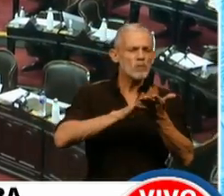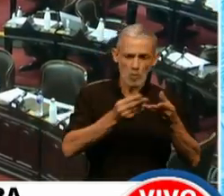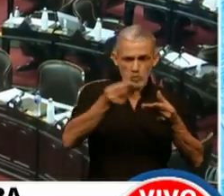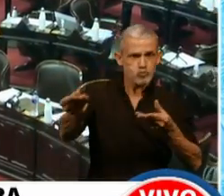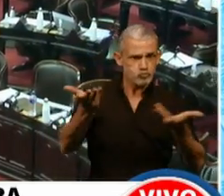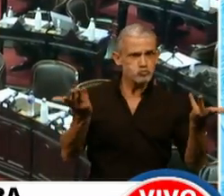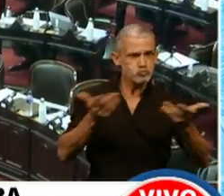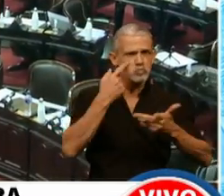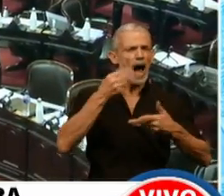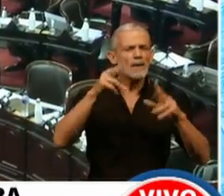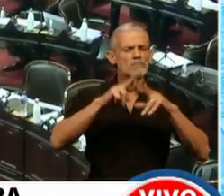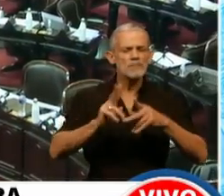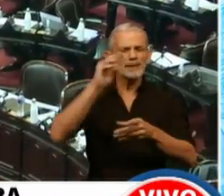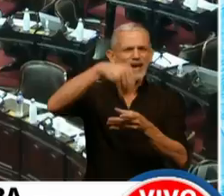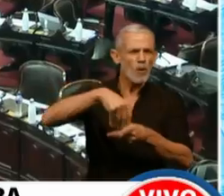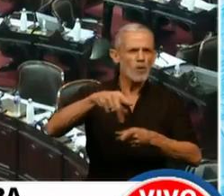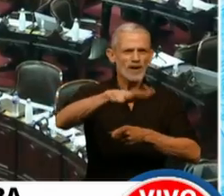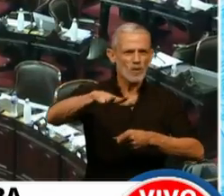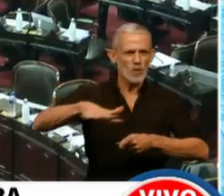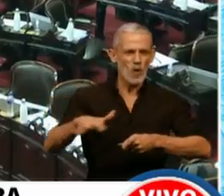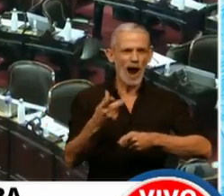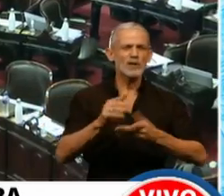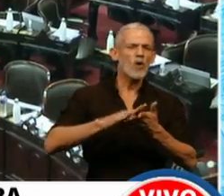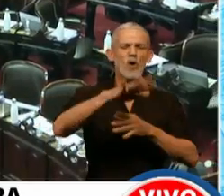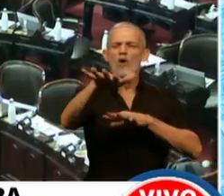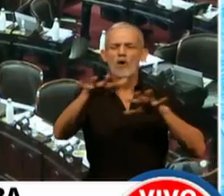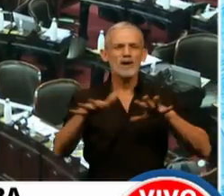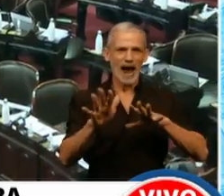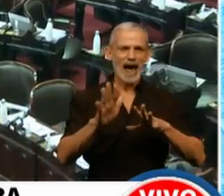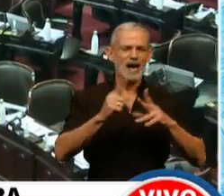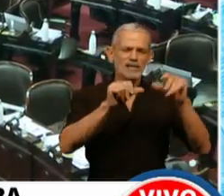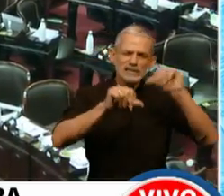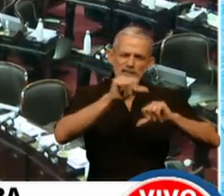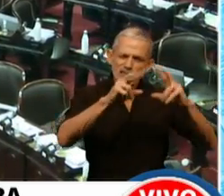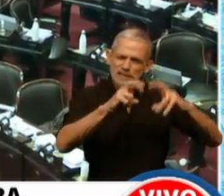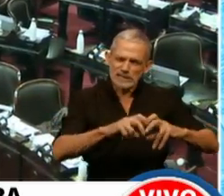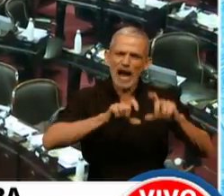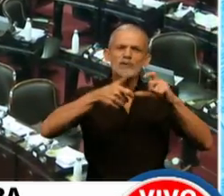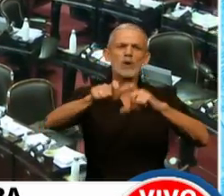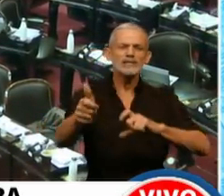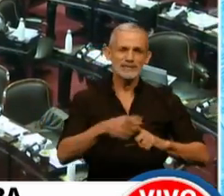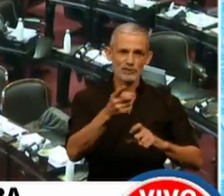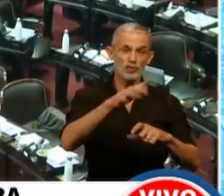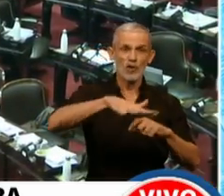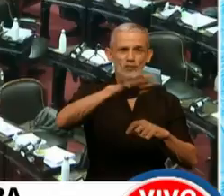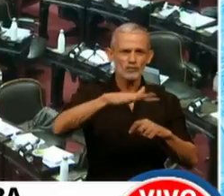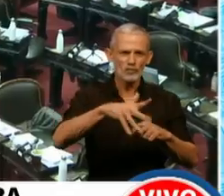aportar y así poder incluir estos departamentos y nuevas regiones cuando se realice la actualización de las zonas ambientales que